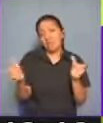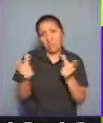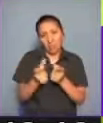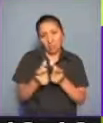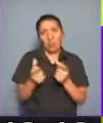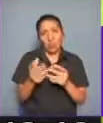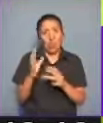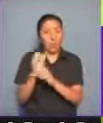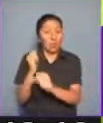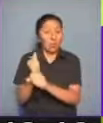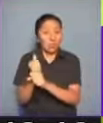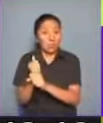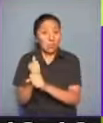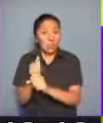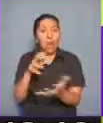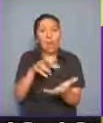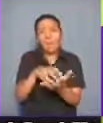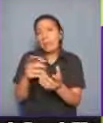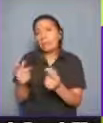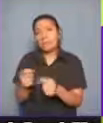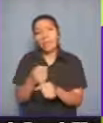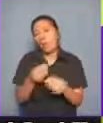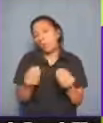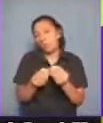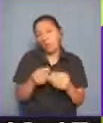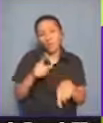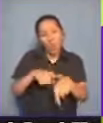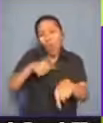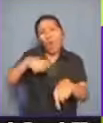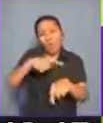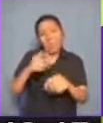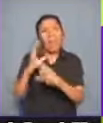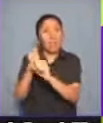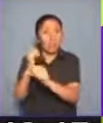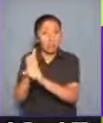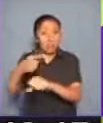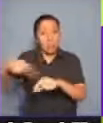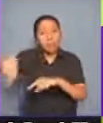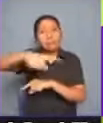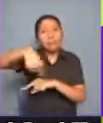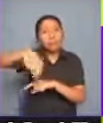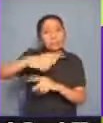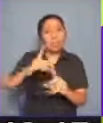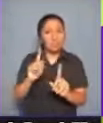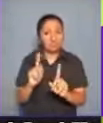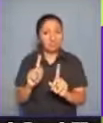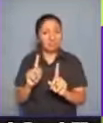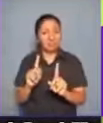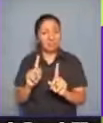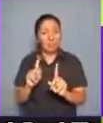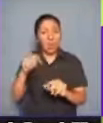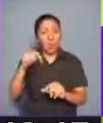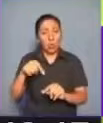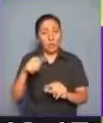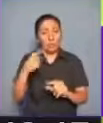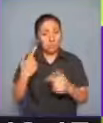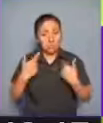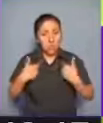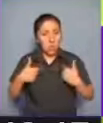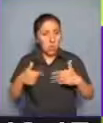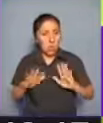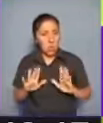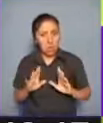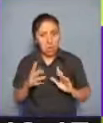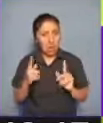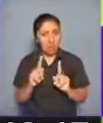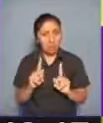la las líneas no no hay tantos colectivos que estén pasando y como ustedes pueden observar hoy no es un día normal no es un